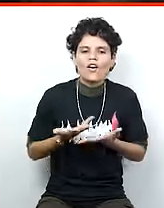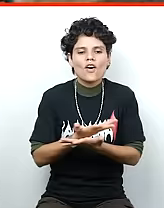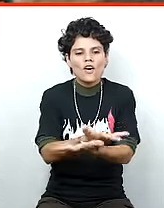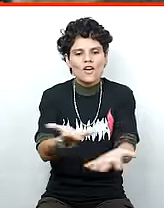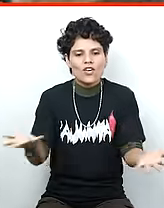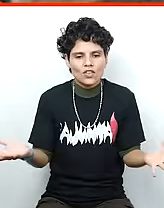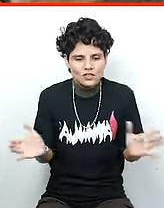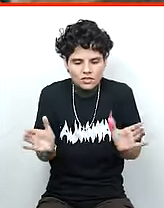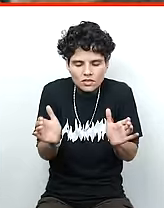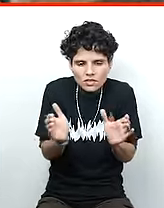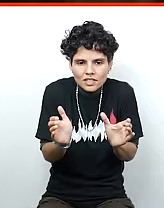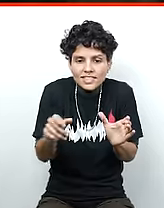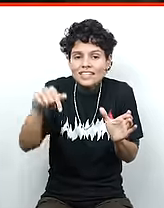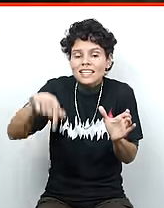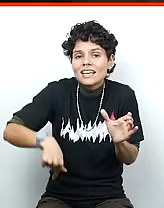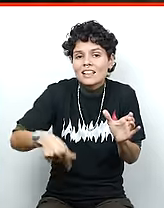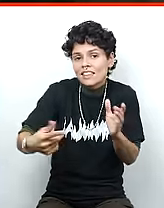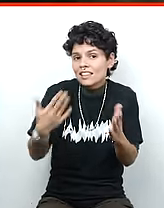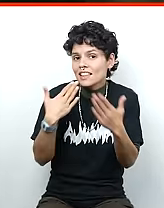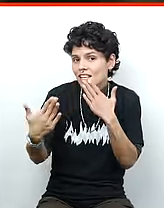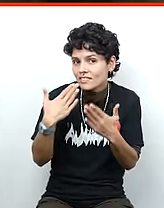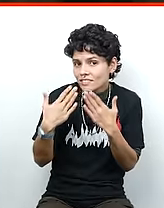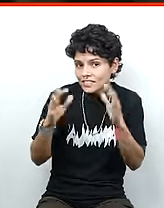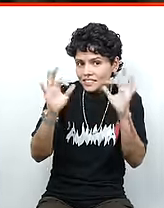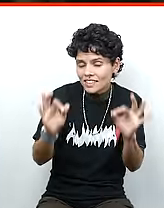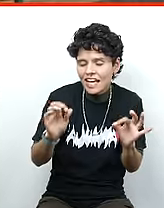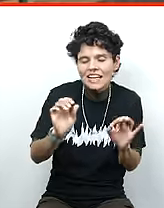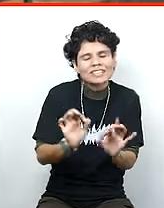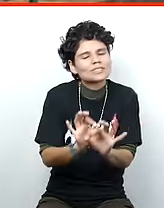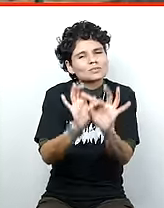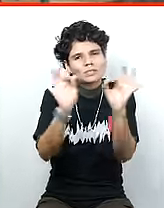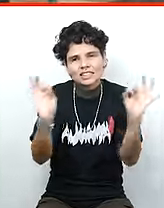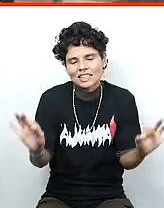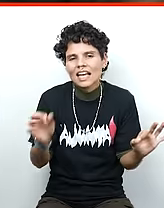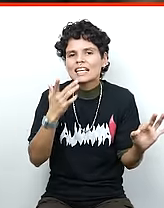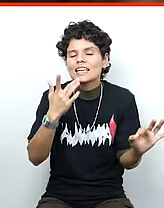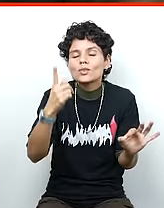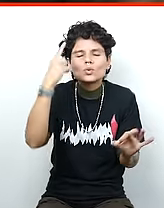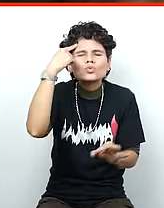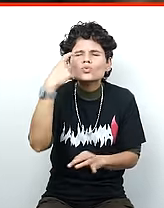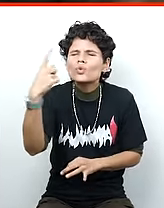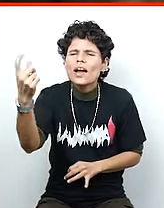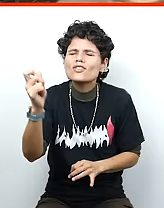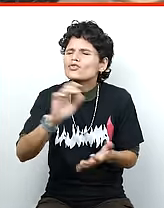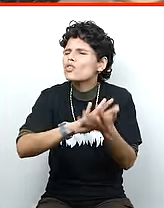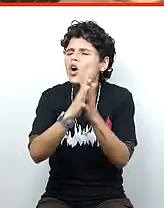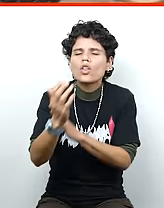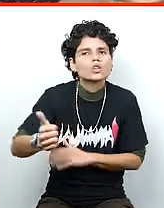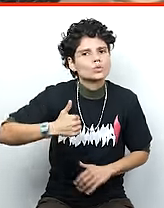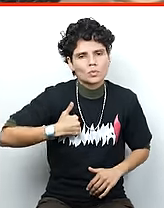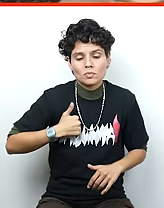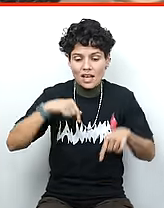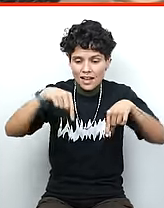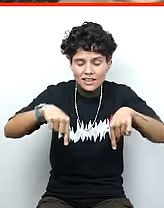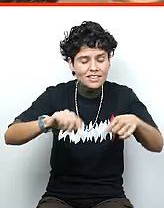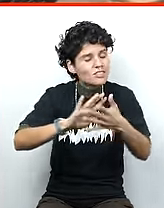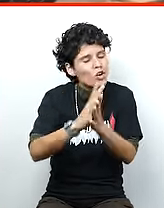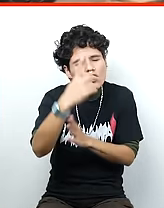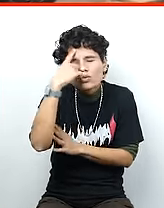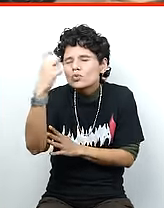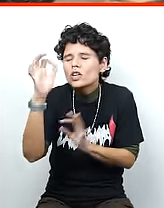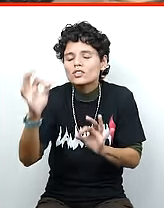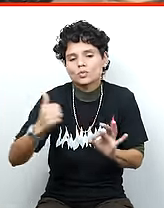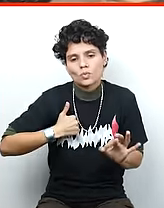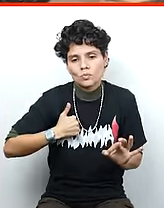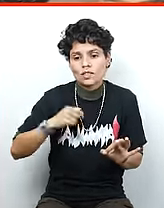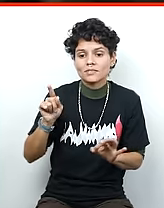Mira, estoy aquí haciendo la cuestión. Este programa tiene una característica única. Los deseos se cumplen. Bacán. Todos los deseos que la gente ha pedido se